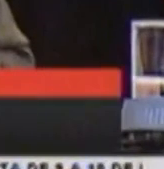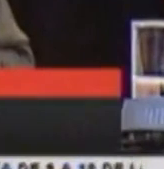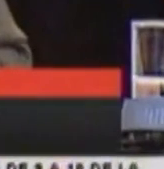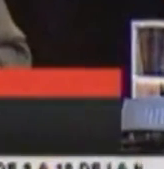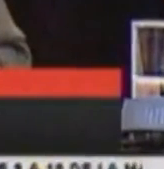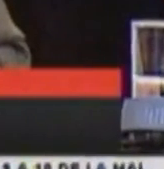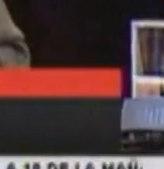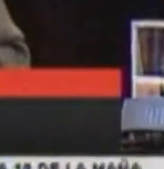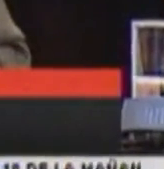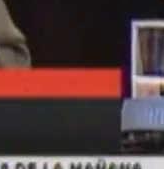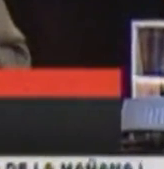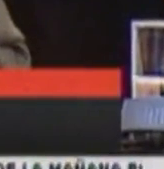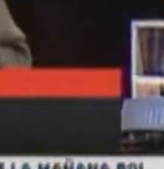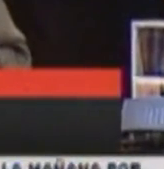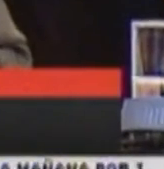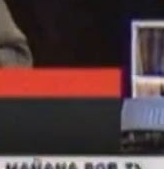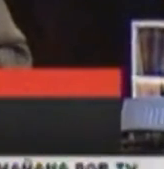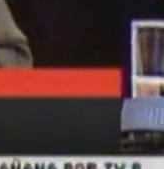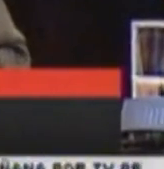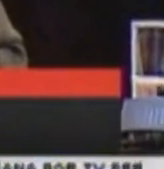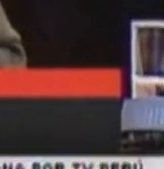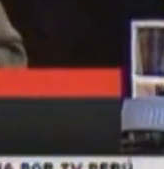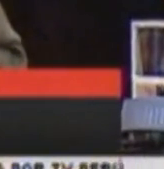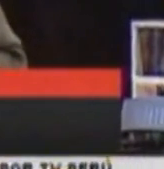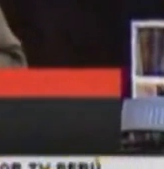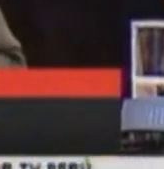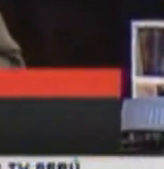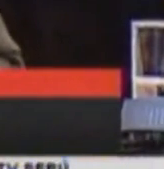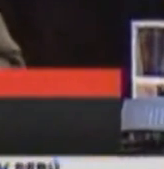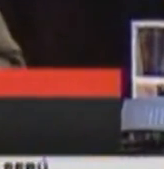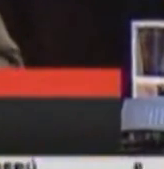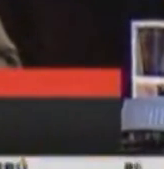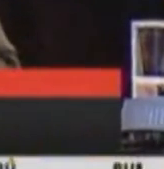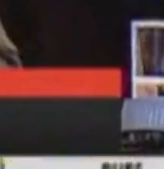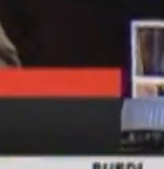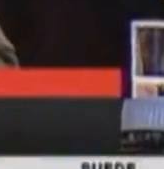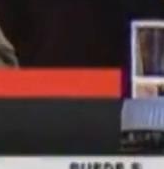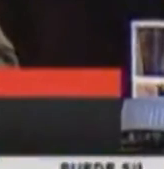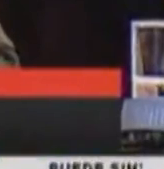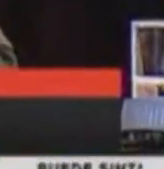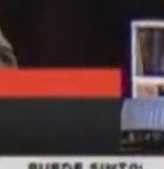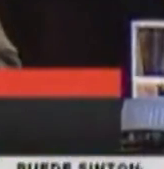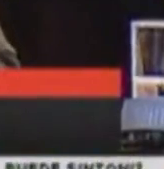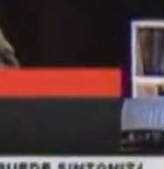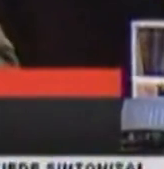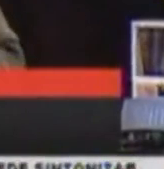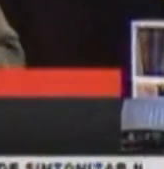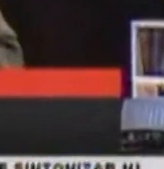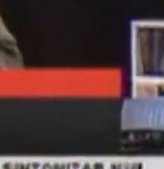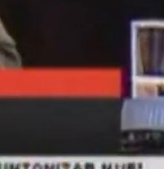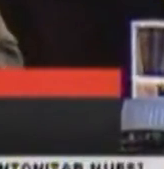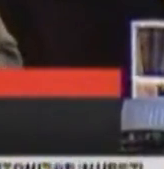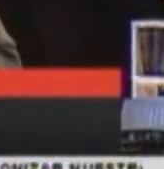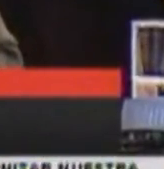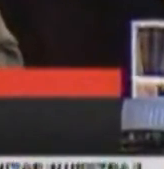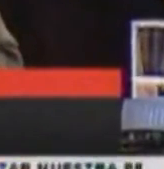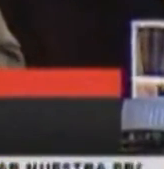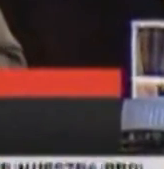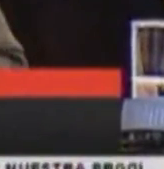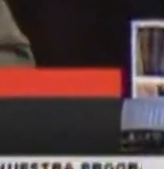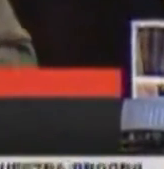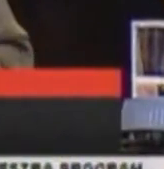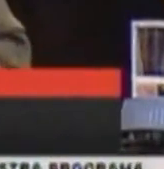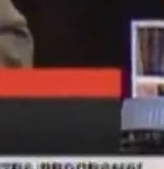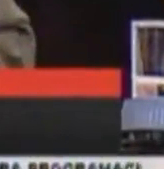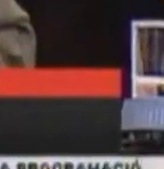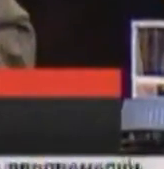discutir seriamente una ocupación de territorio razonable, ¿no es cierto? Y eso sería discutir y ayudar a las municipalidades a que no permitan la ocupación